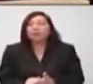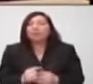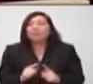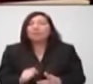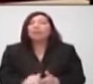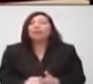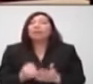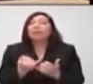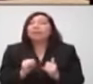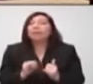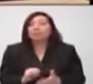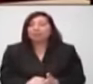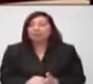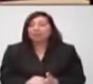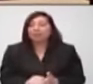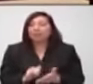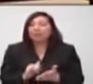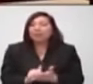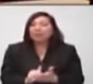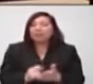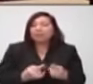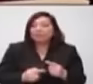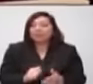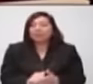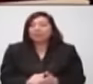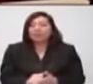en Independencia, en el Naranjal. Actualmente